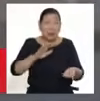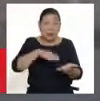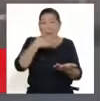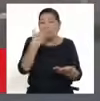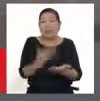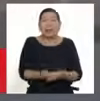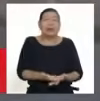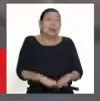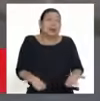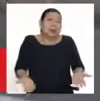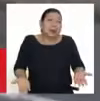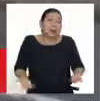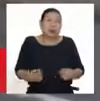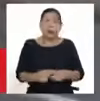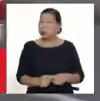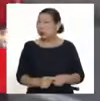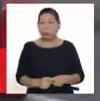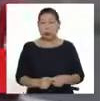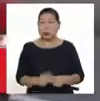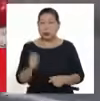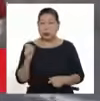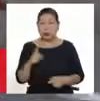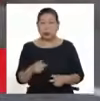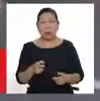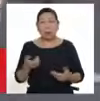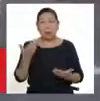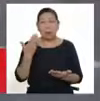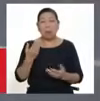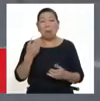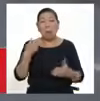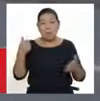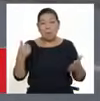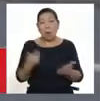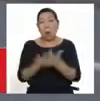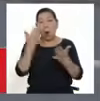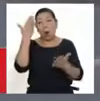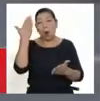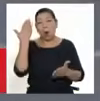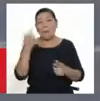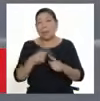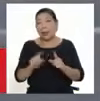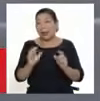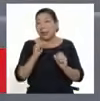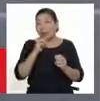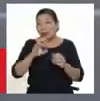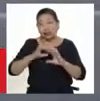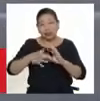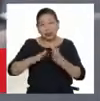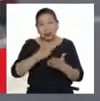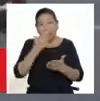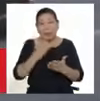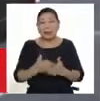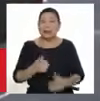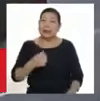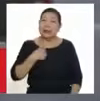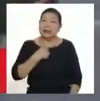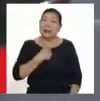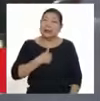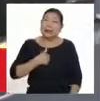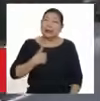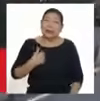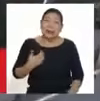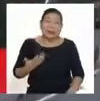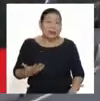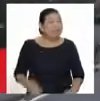ha soportado las condiciones de los golpes y lo que ha desencadenado todo ello. Lamentable,